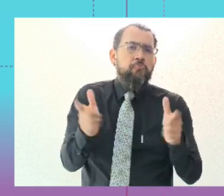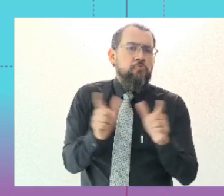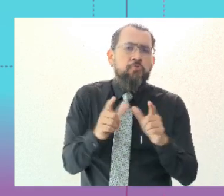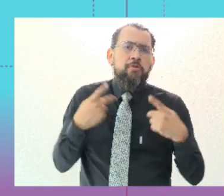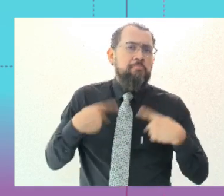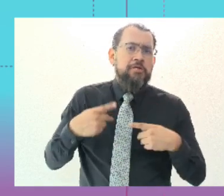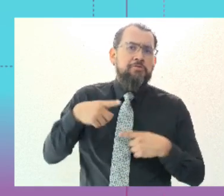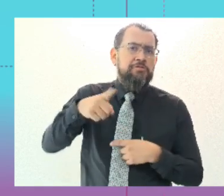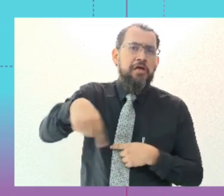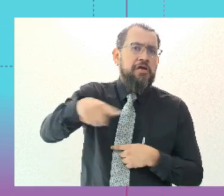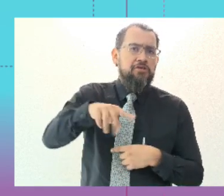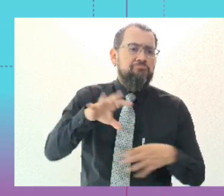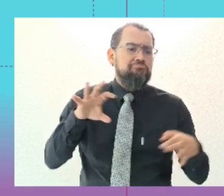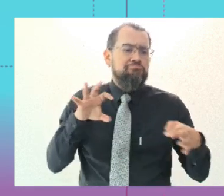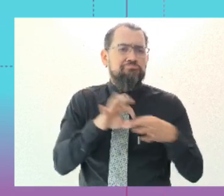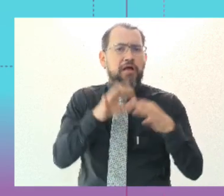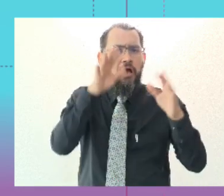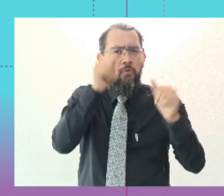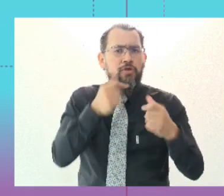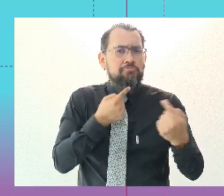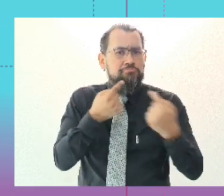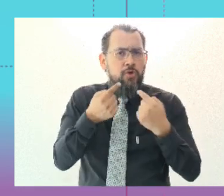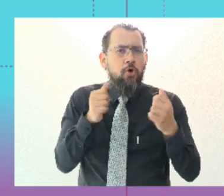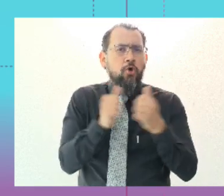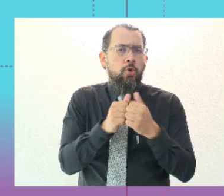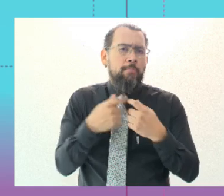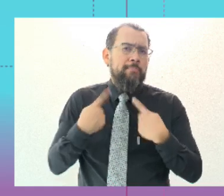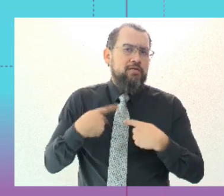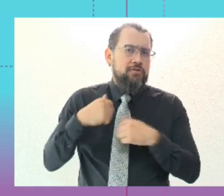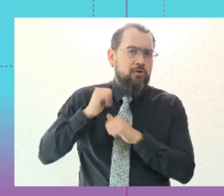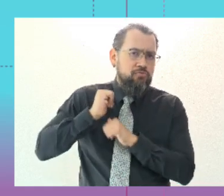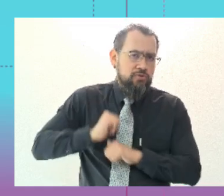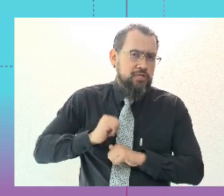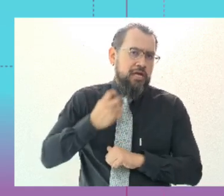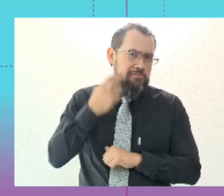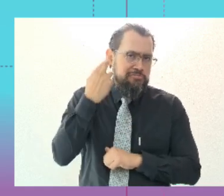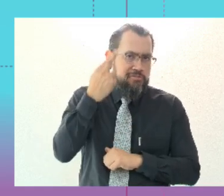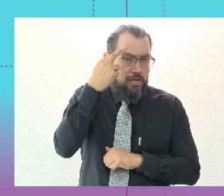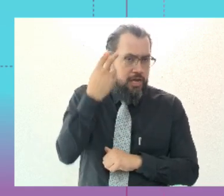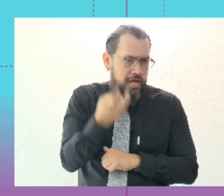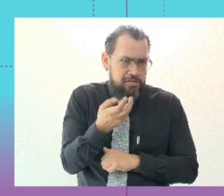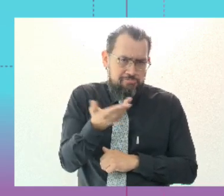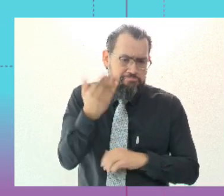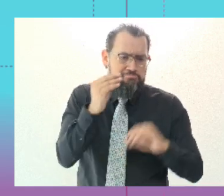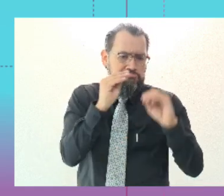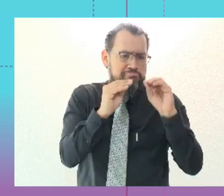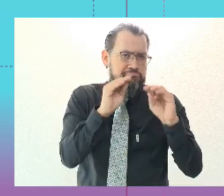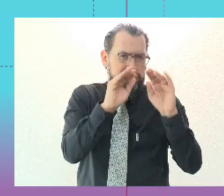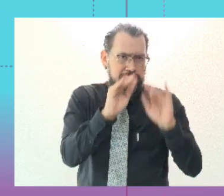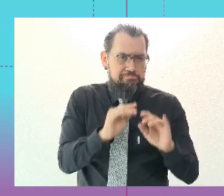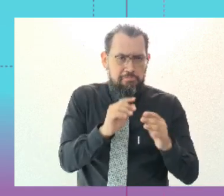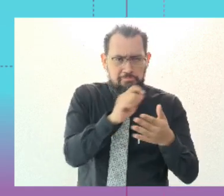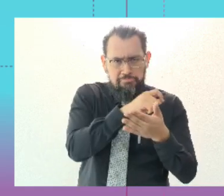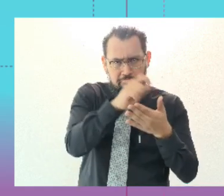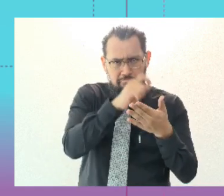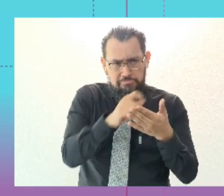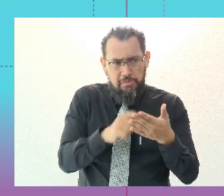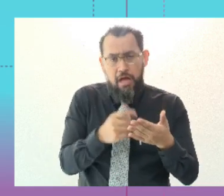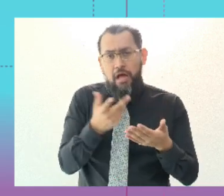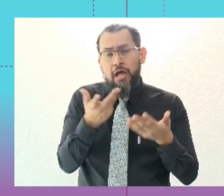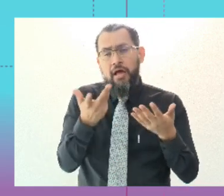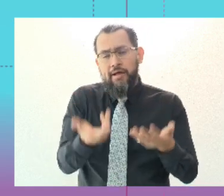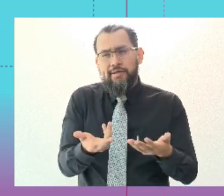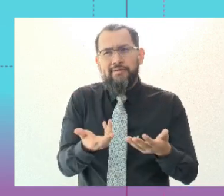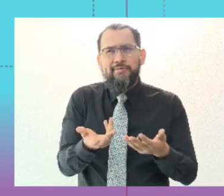vincularse con la autoridad y construir no solo lo que en ese momento fue un documento, sino que construye un